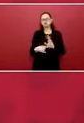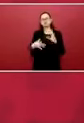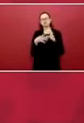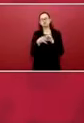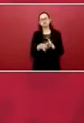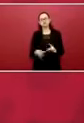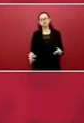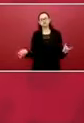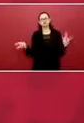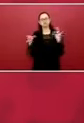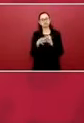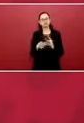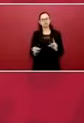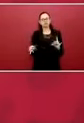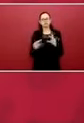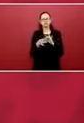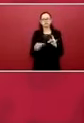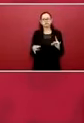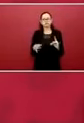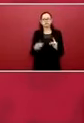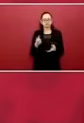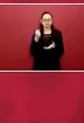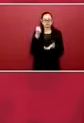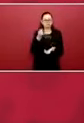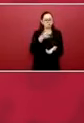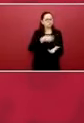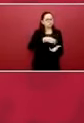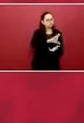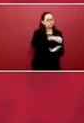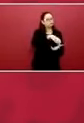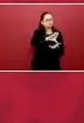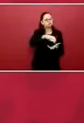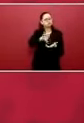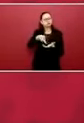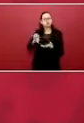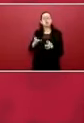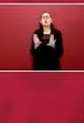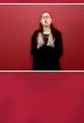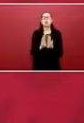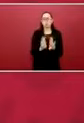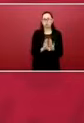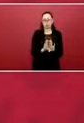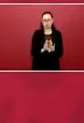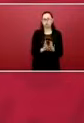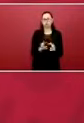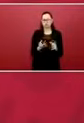cómo se están dispersando los fondos. También decirle